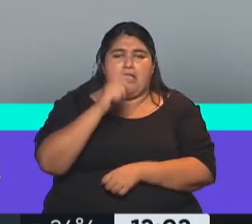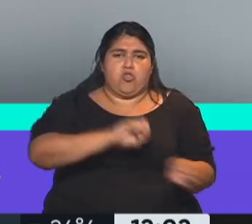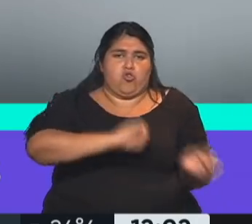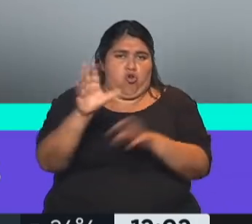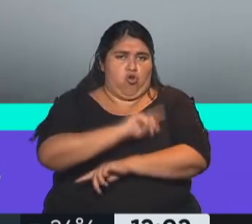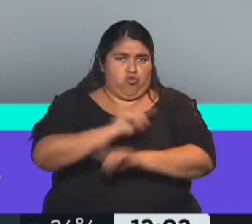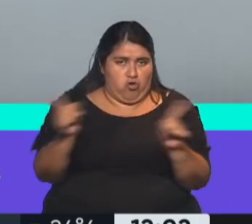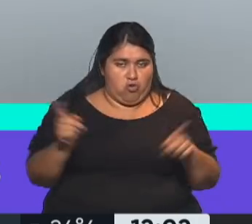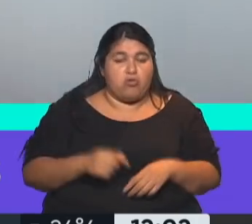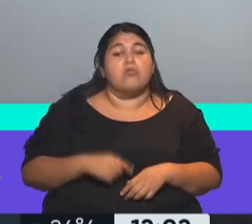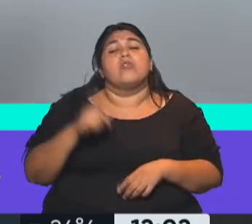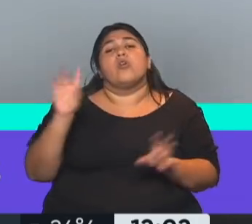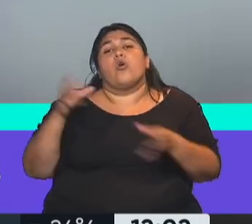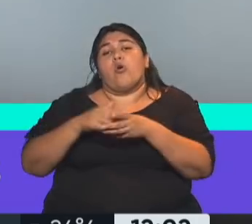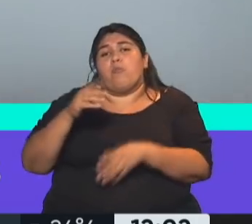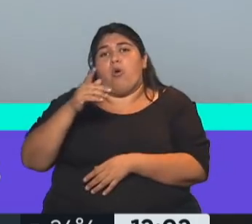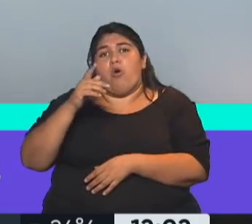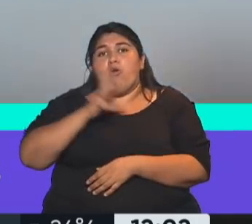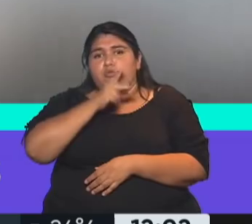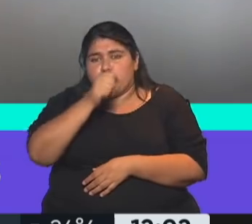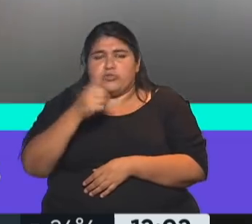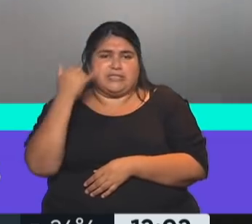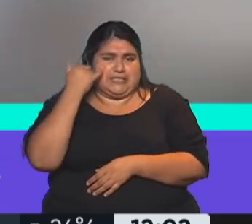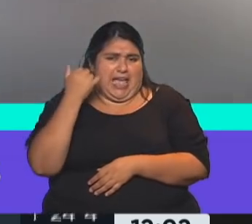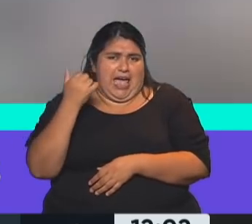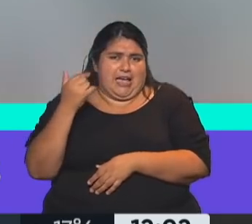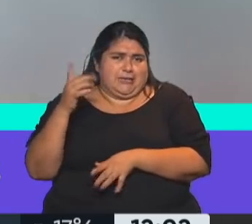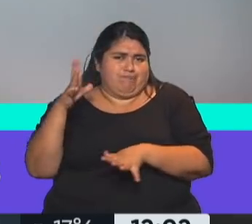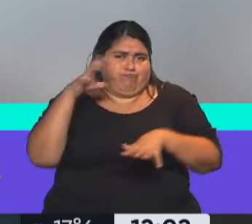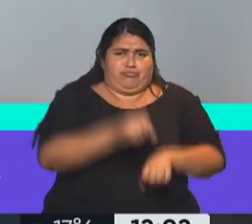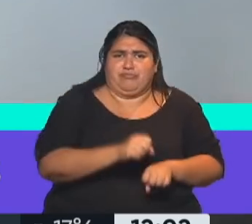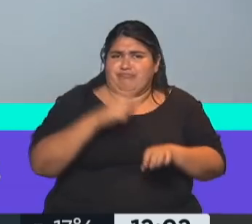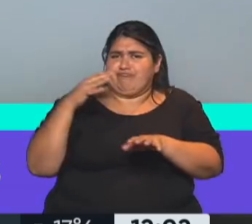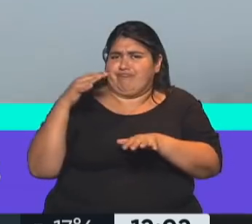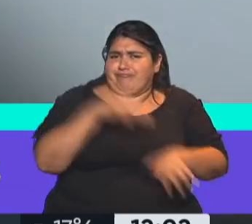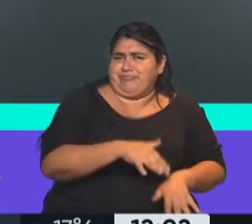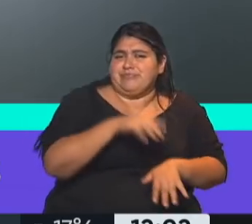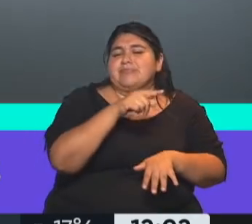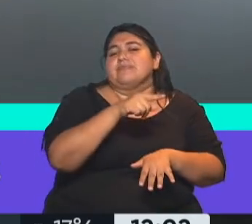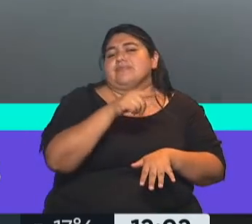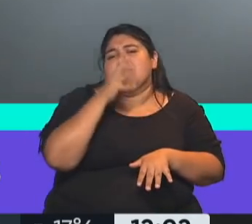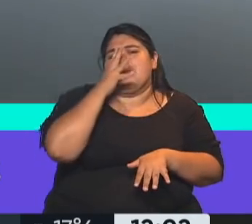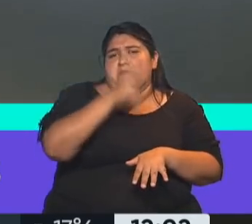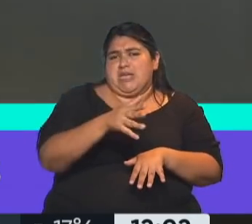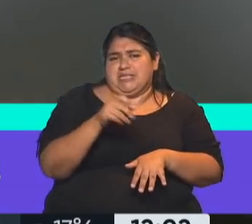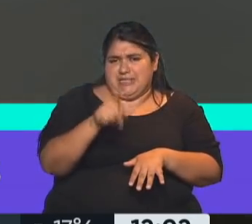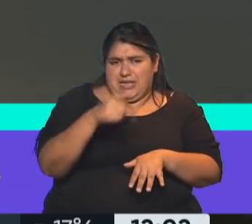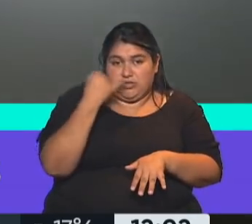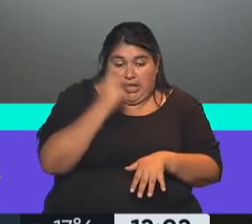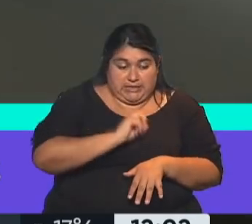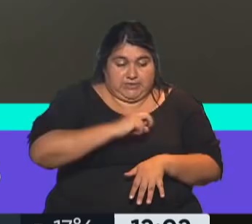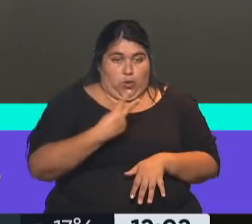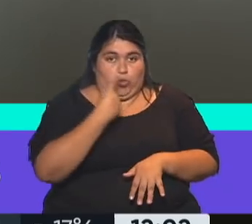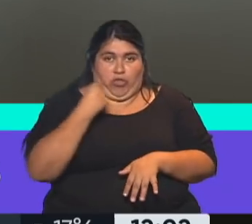concreto que la ofensiva rusa contra este país llegó a la capital, como decíamos, Kiev, un escenario extremo que ocurre apenas en el segundo día